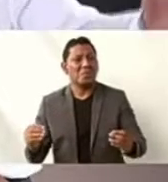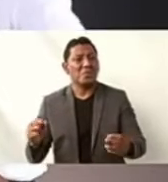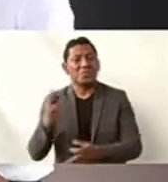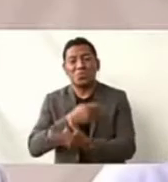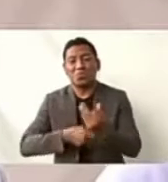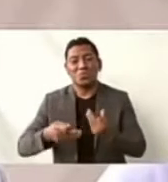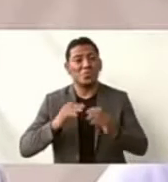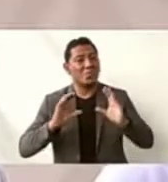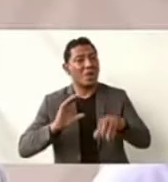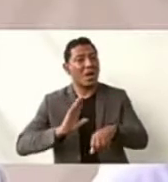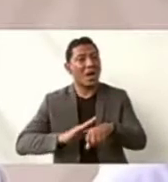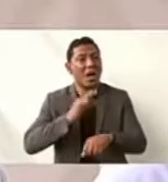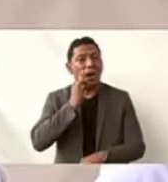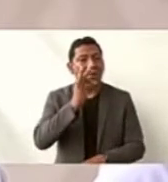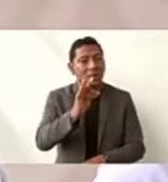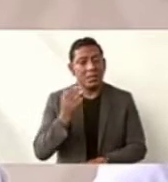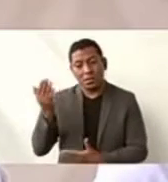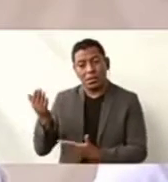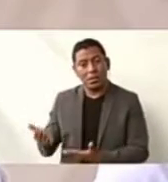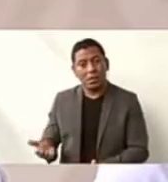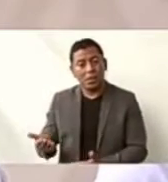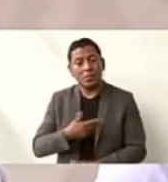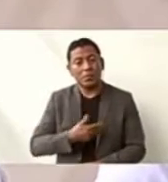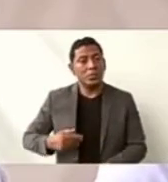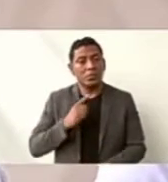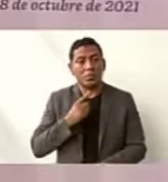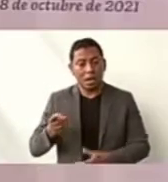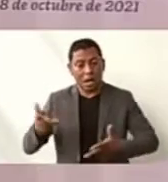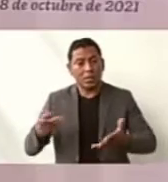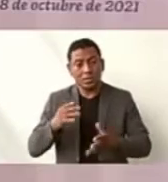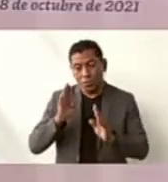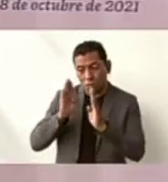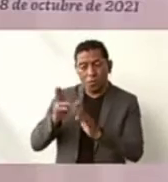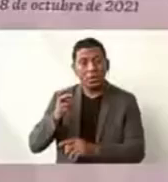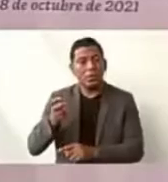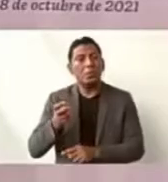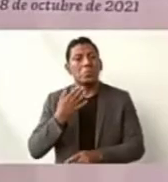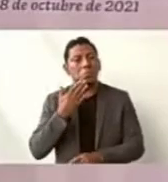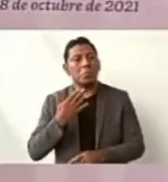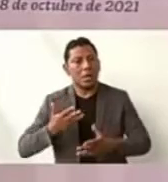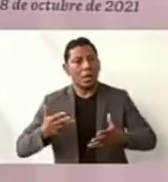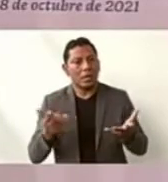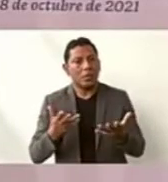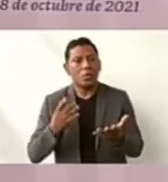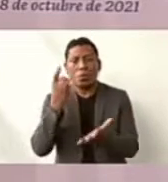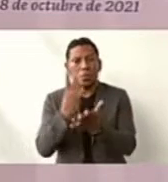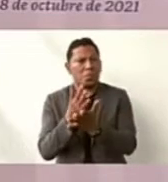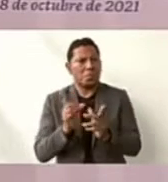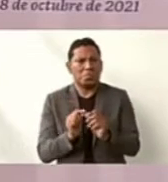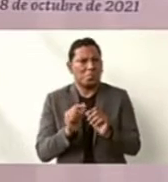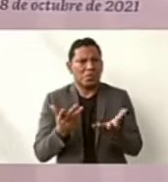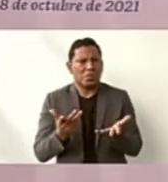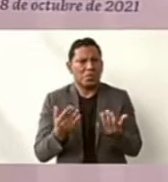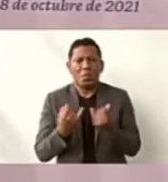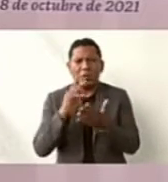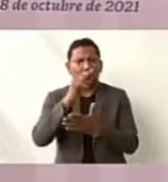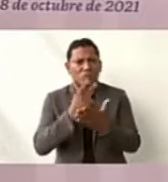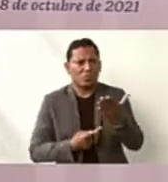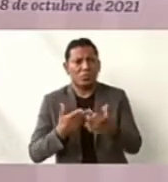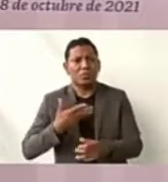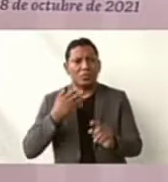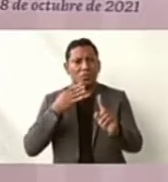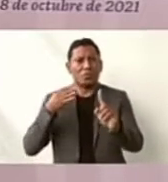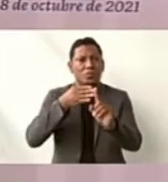que lópez obrador está haciendo acá está tratando de hacer y esto no es solamente el tema de la reforestación es son programas que se